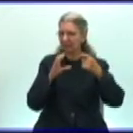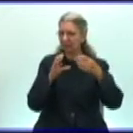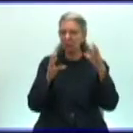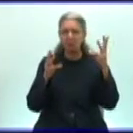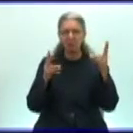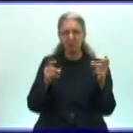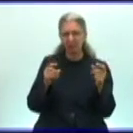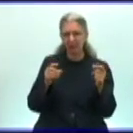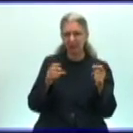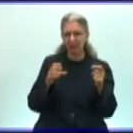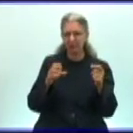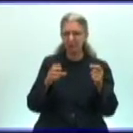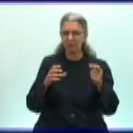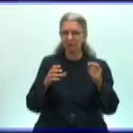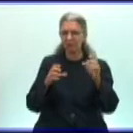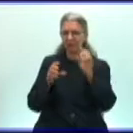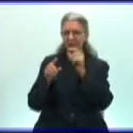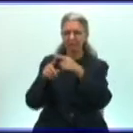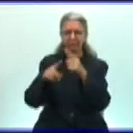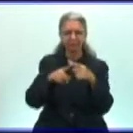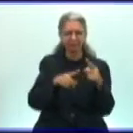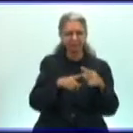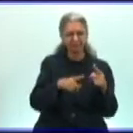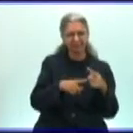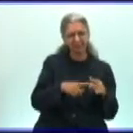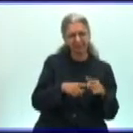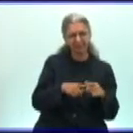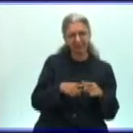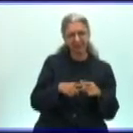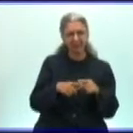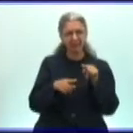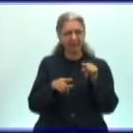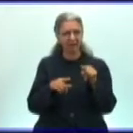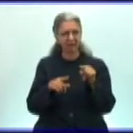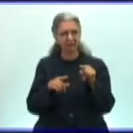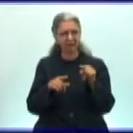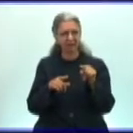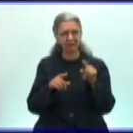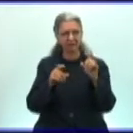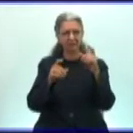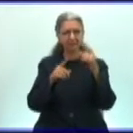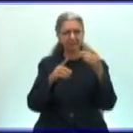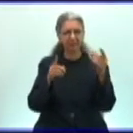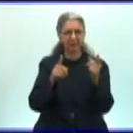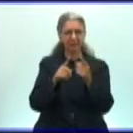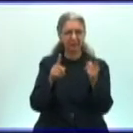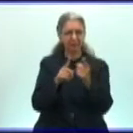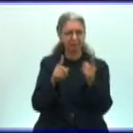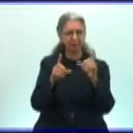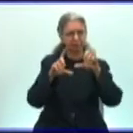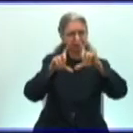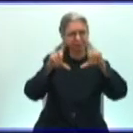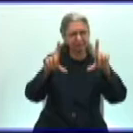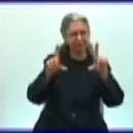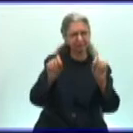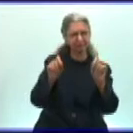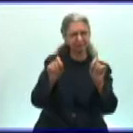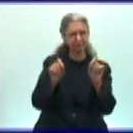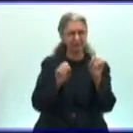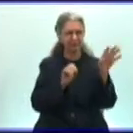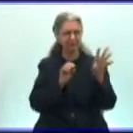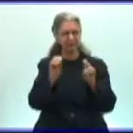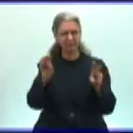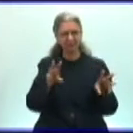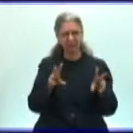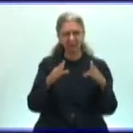están conectados a ese metro contador? ¿Qué les parece en ese hogar? ¿Existe un sobreconsumo de energía eléctrica?